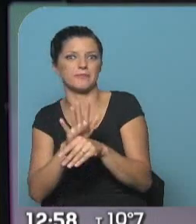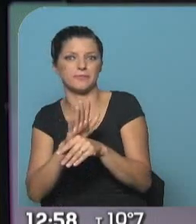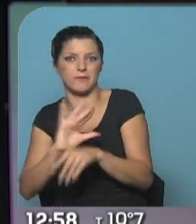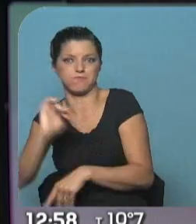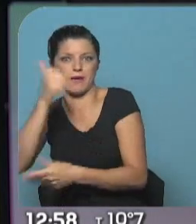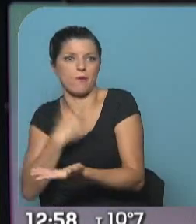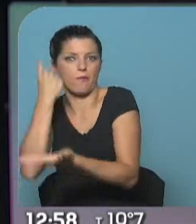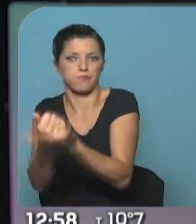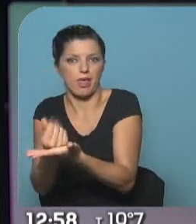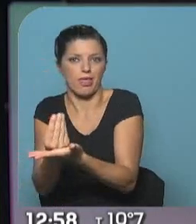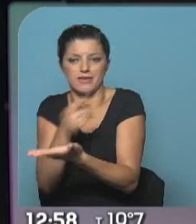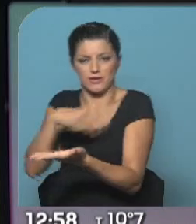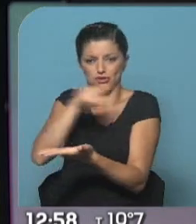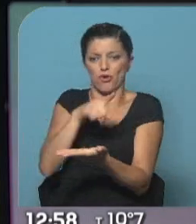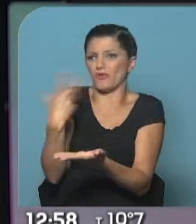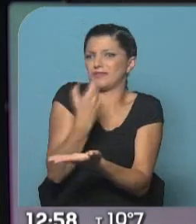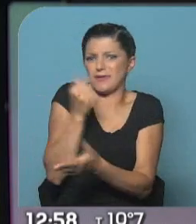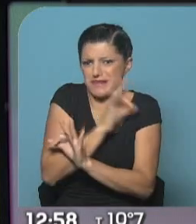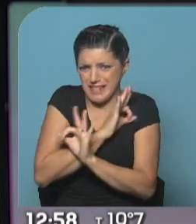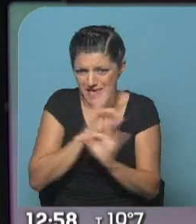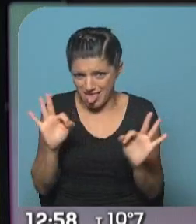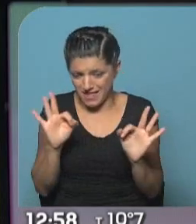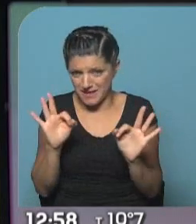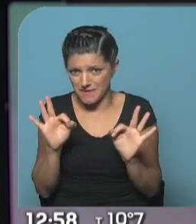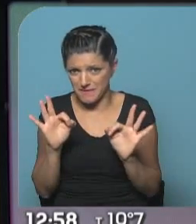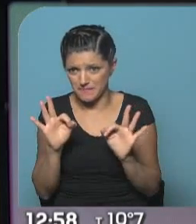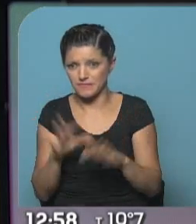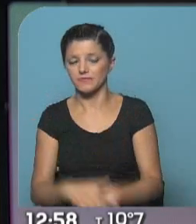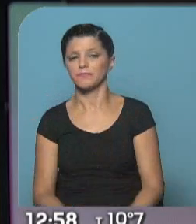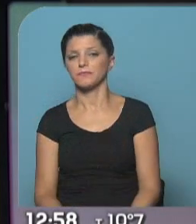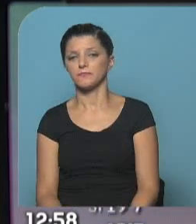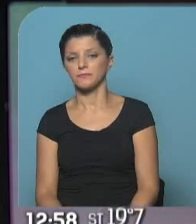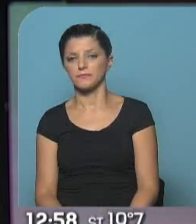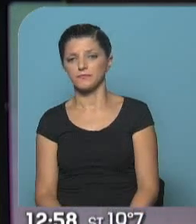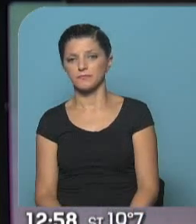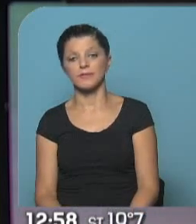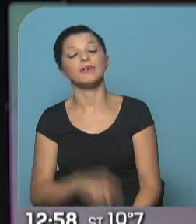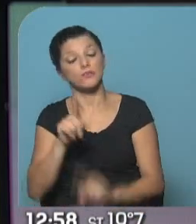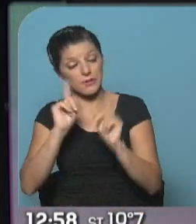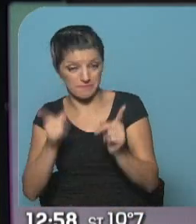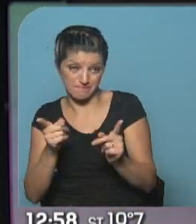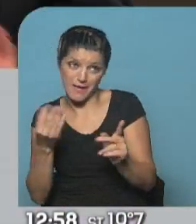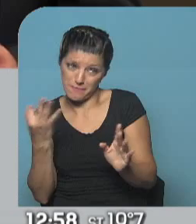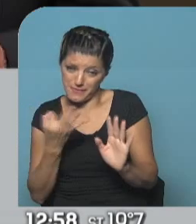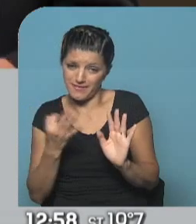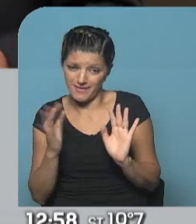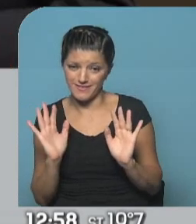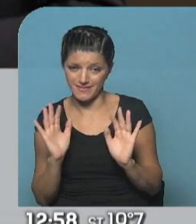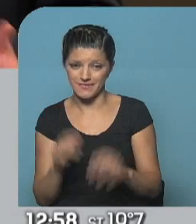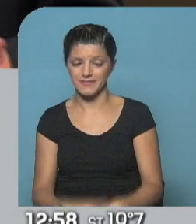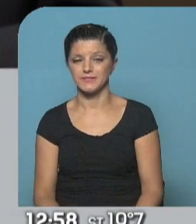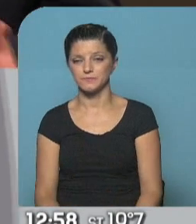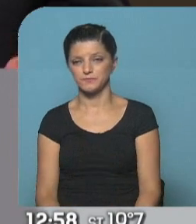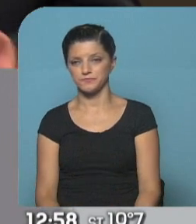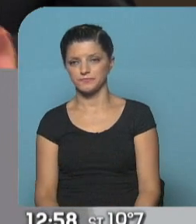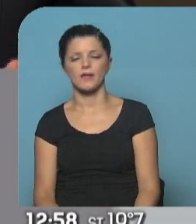sacado nada, es decir, no hemos podido ofrecer al electorado nada original, ¿no? Y eso es un poco cierto, ¿no? Y en la agenda no hay izquierda